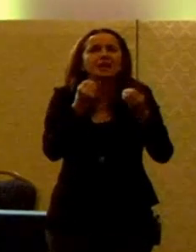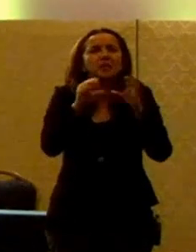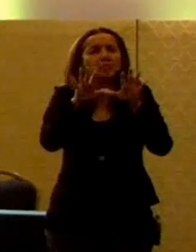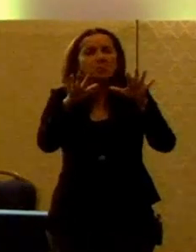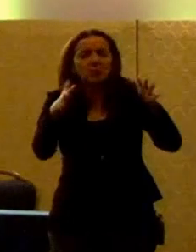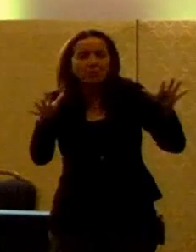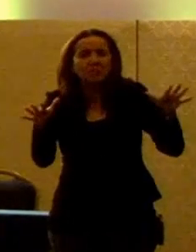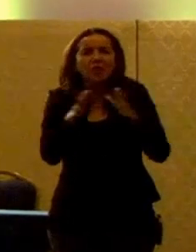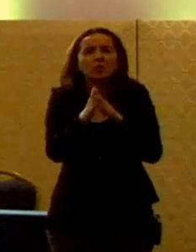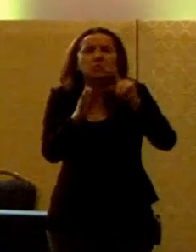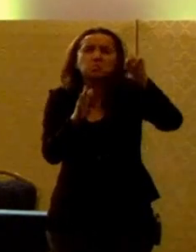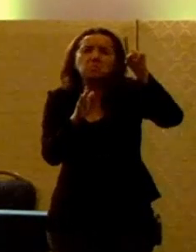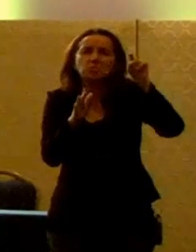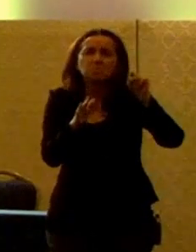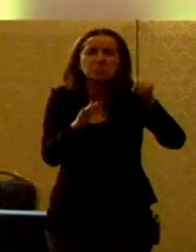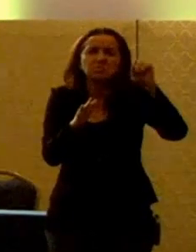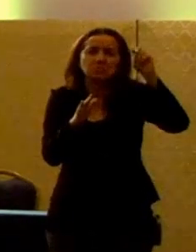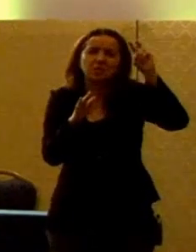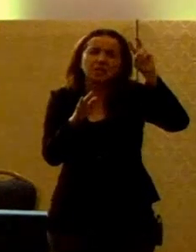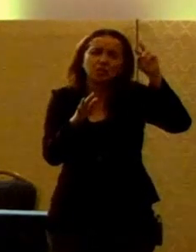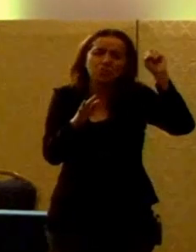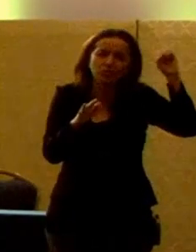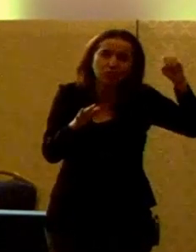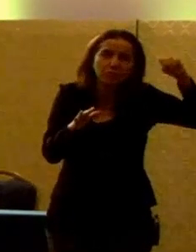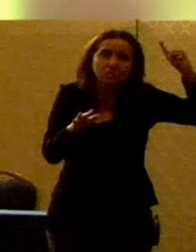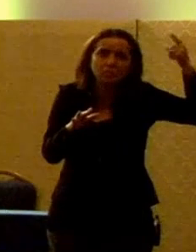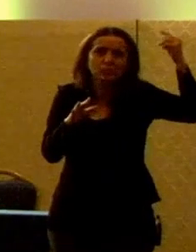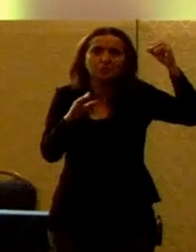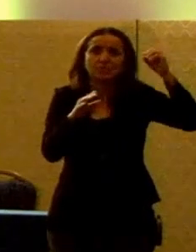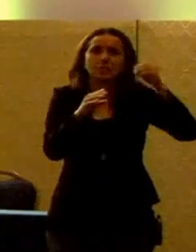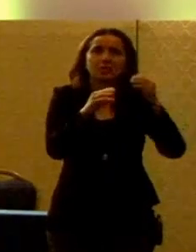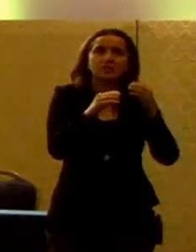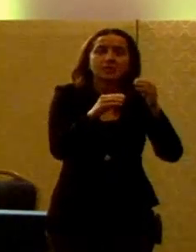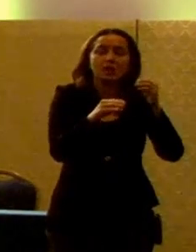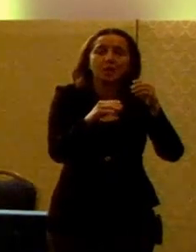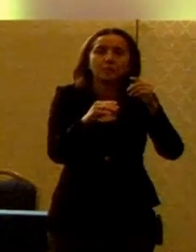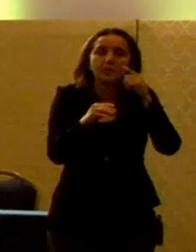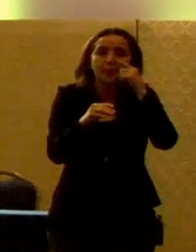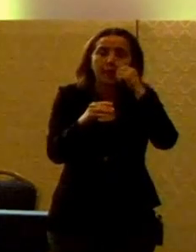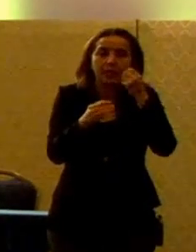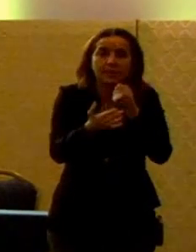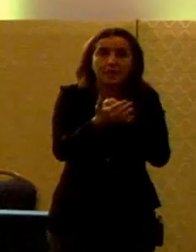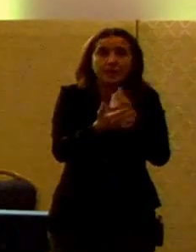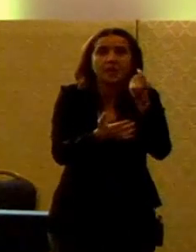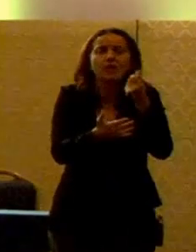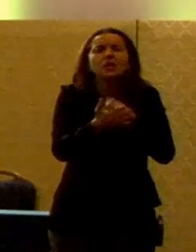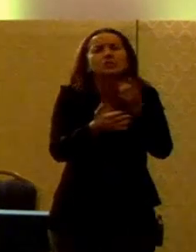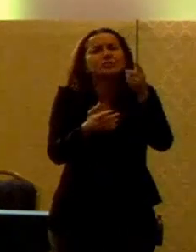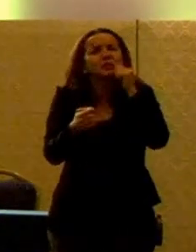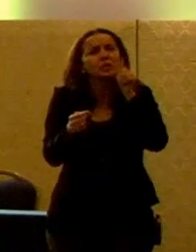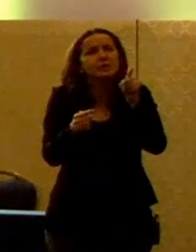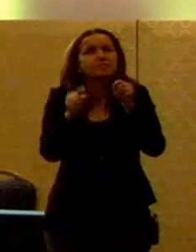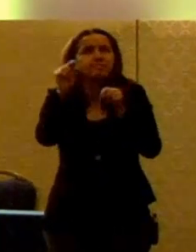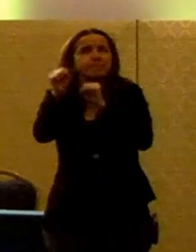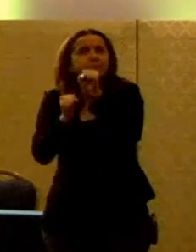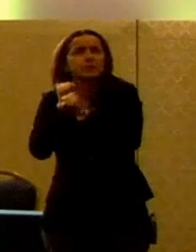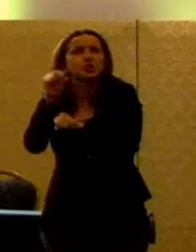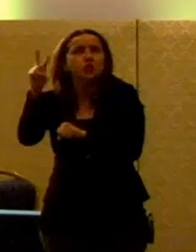otros 1,200 millones de pesos. Entonces, ahora sí, si decimos, a ver, yo tuve este impacto en el